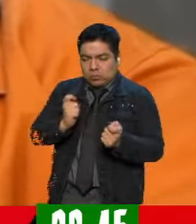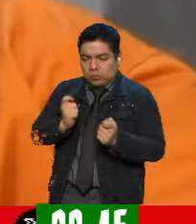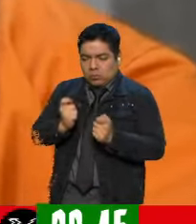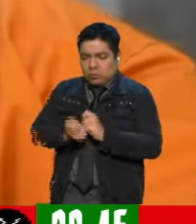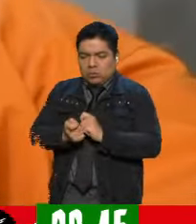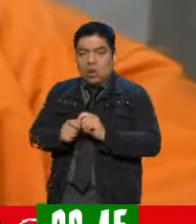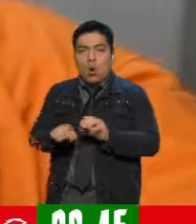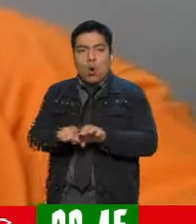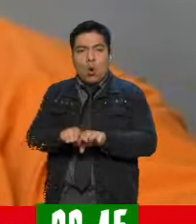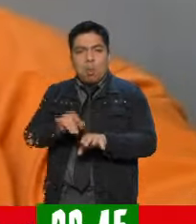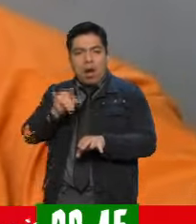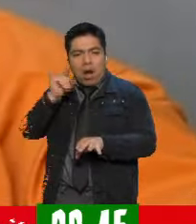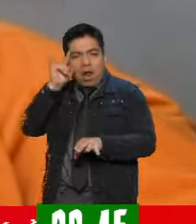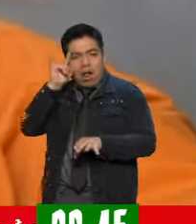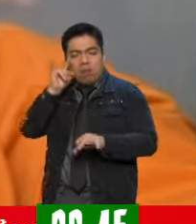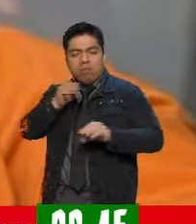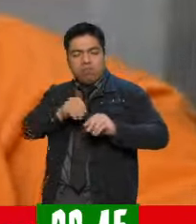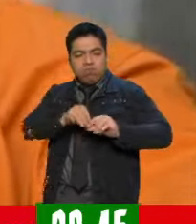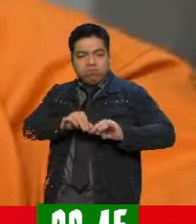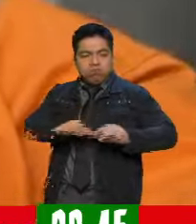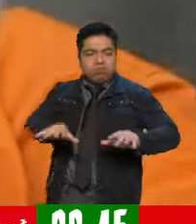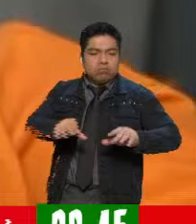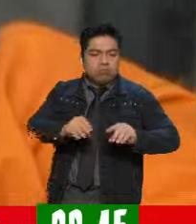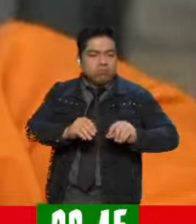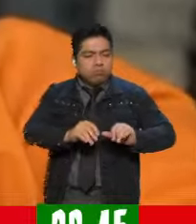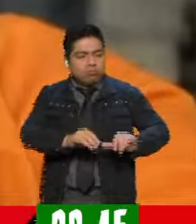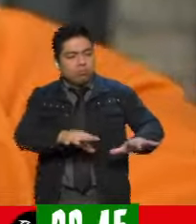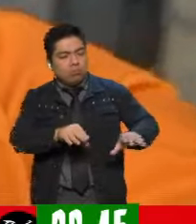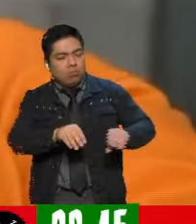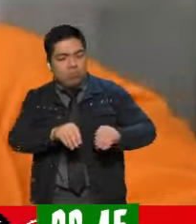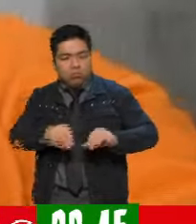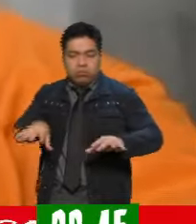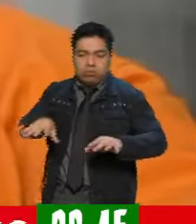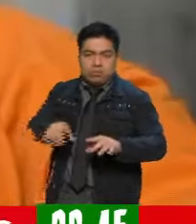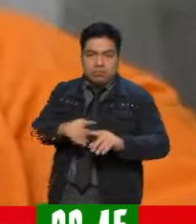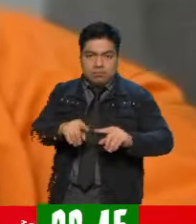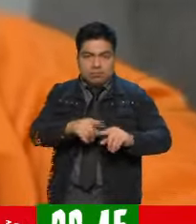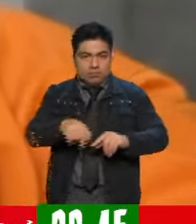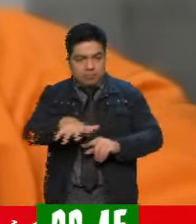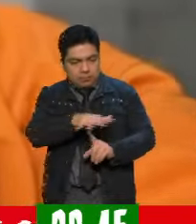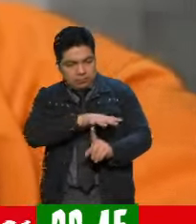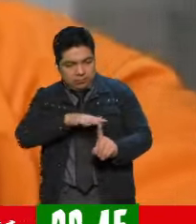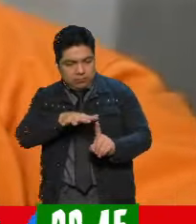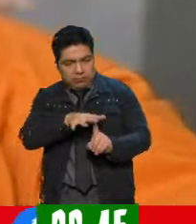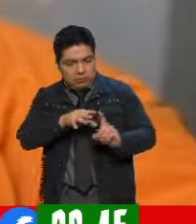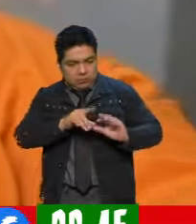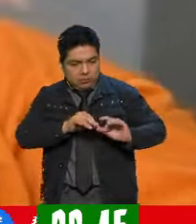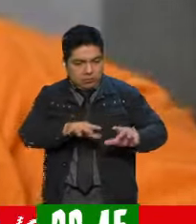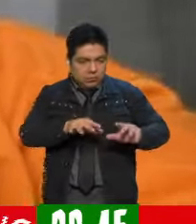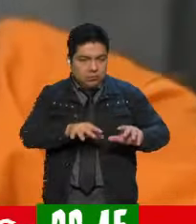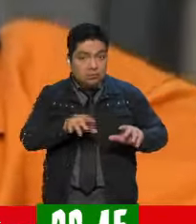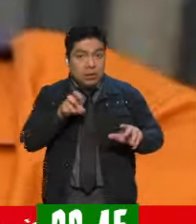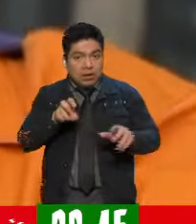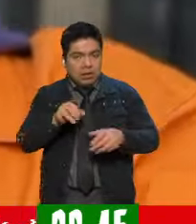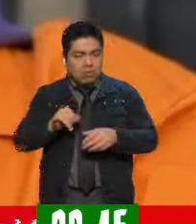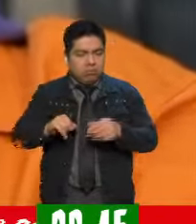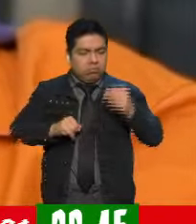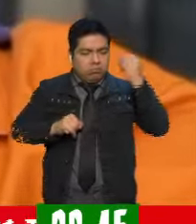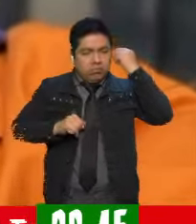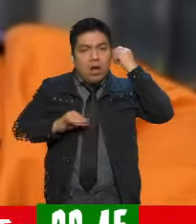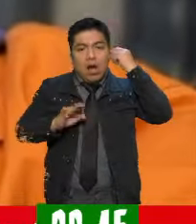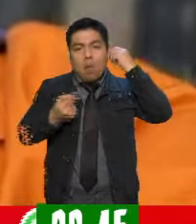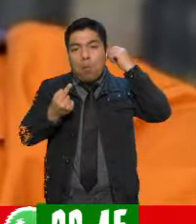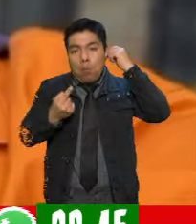mal que se empieza a propagar y que empieza a contagiar a su entorno. Entonces es interesante